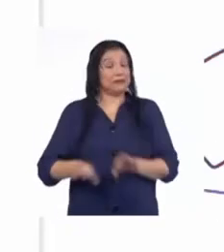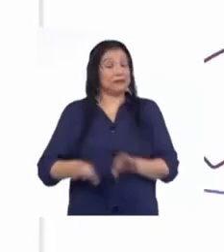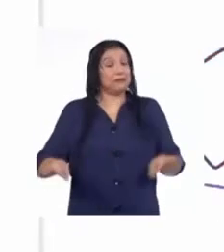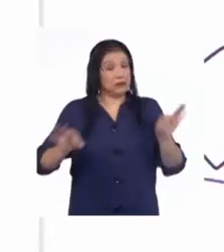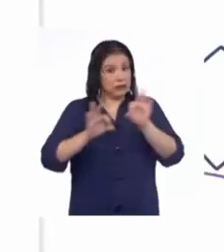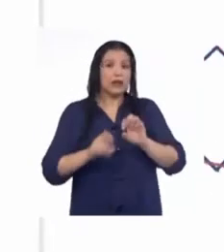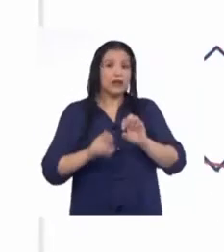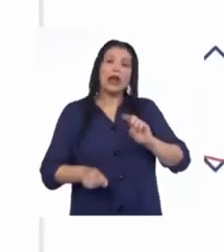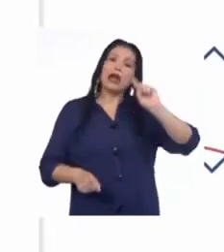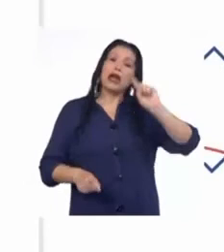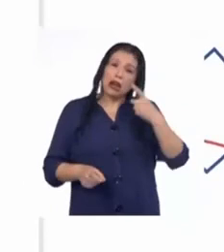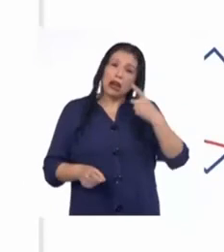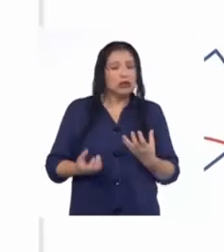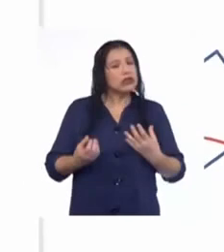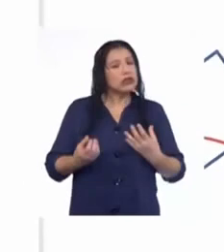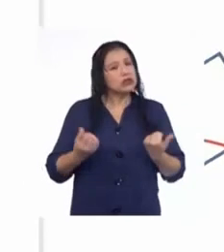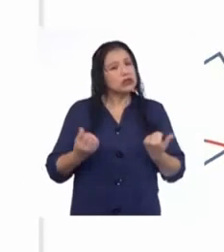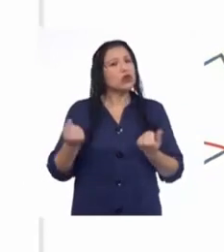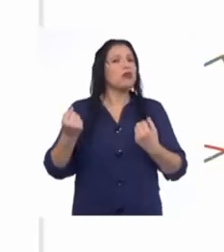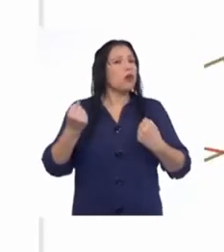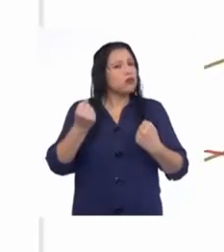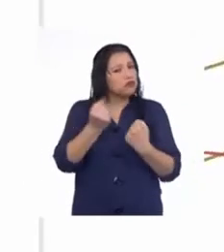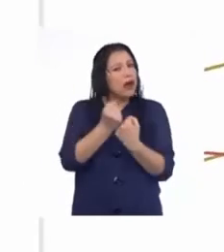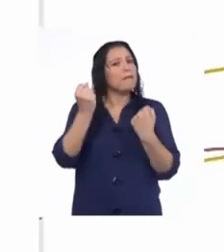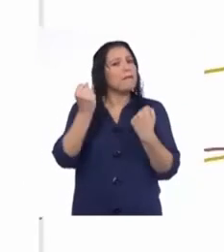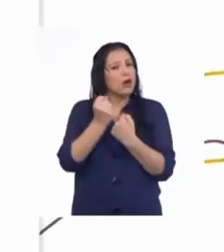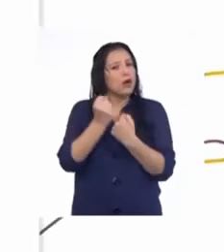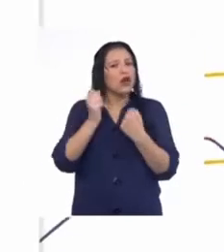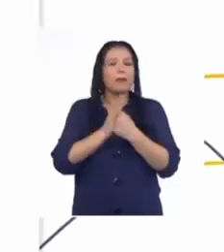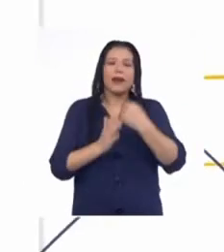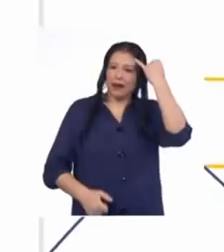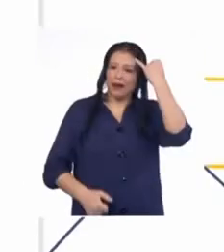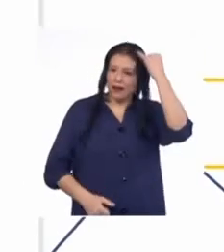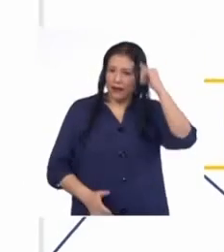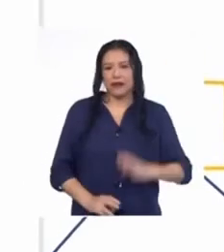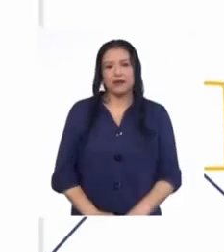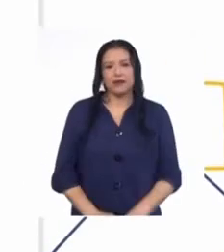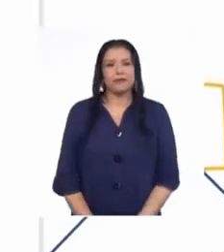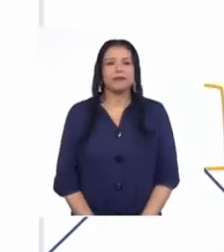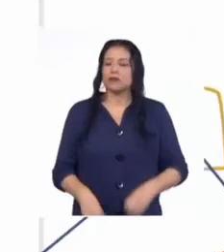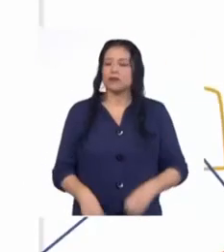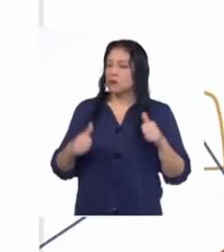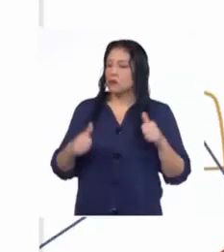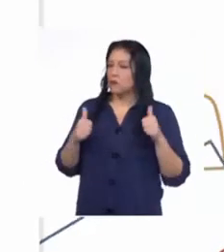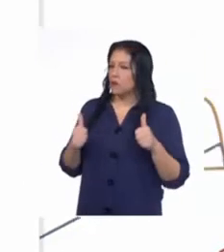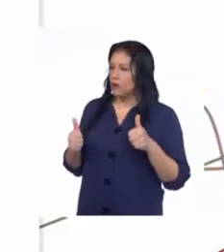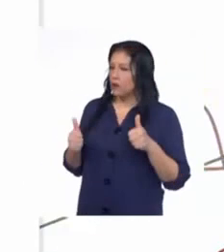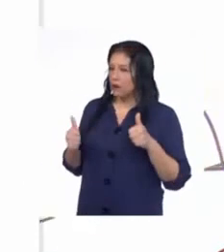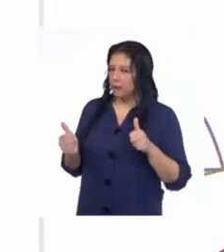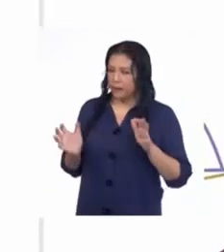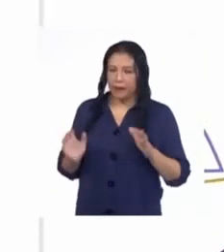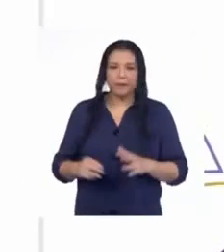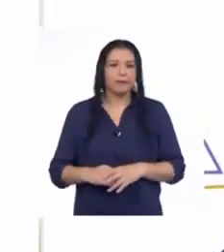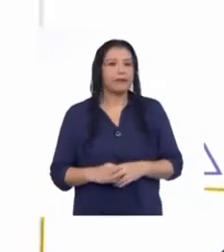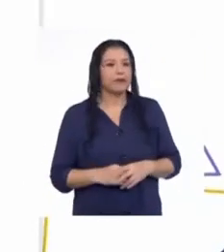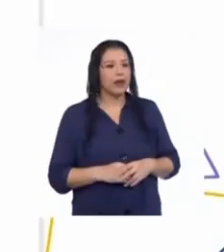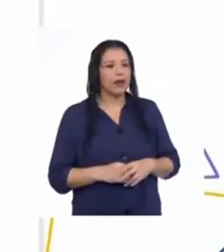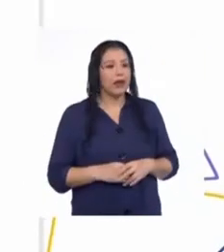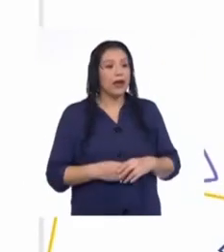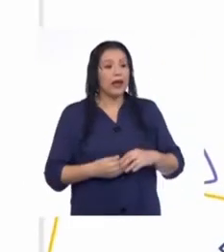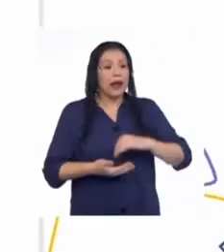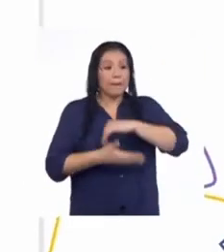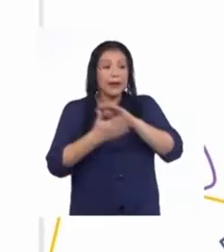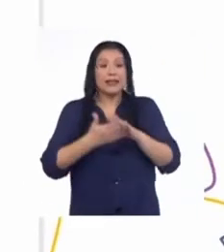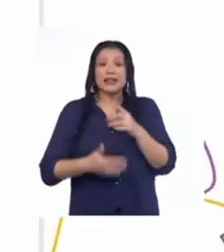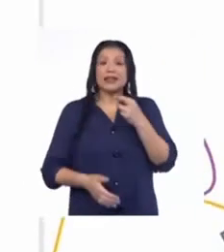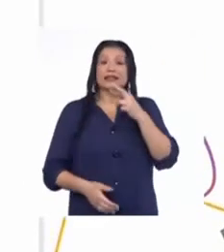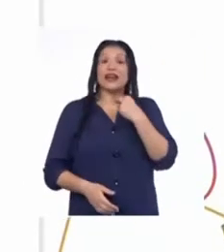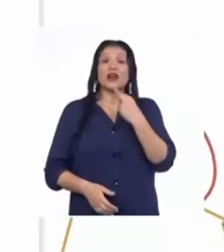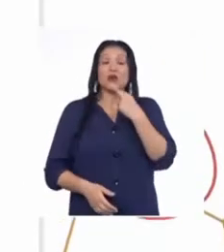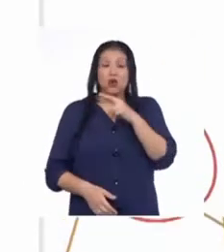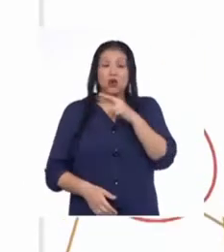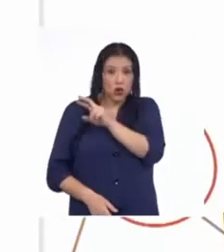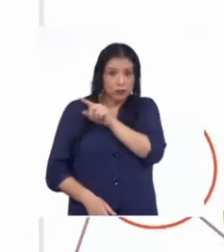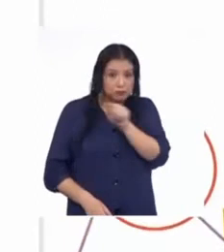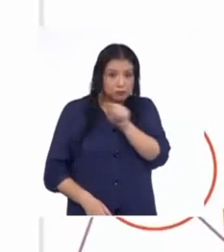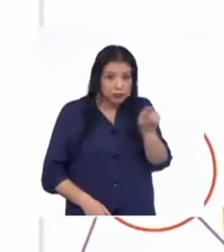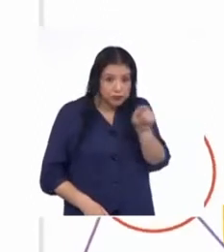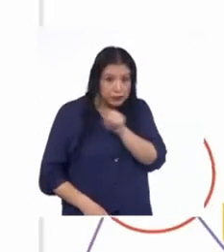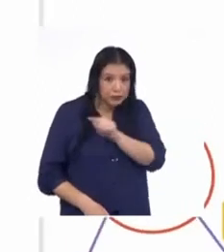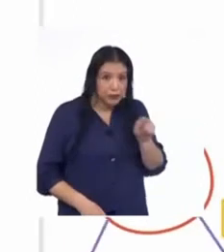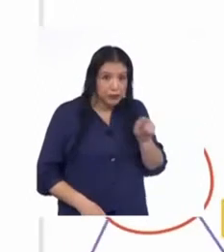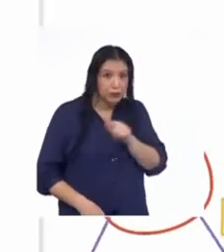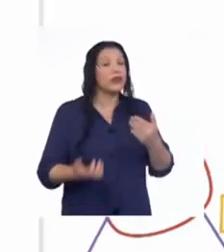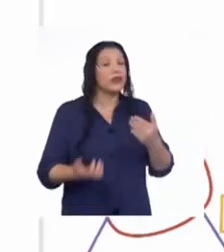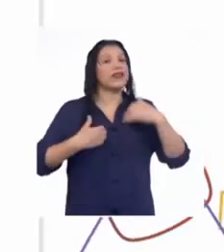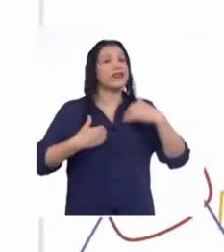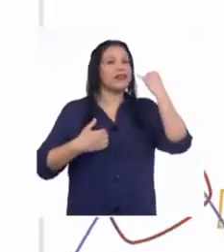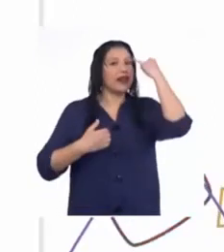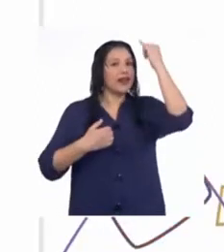demás sirven de soporte para esa idea. Muy bien. Esa parte subrayada justamente contiene la